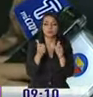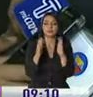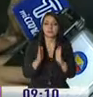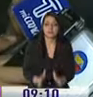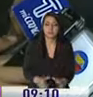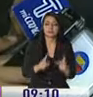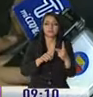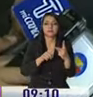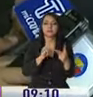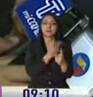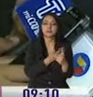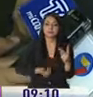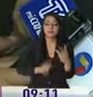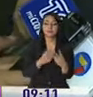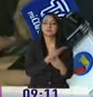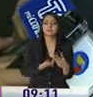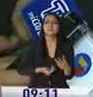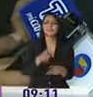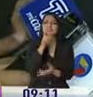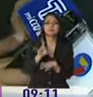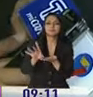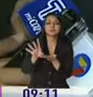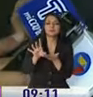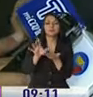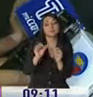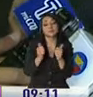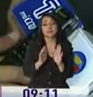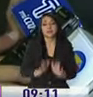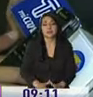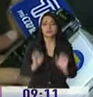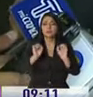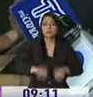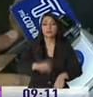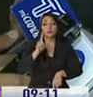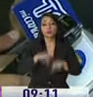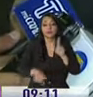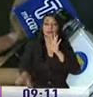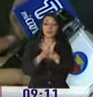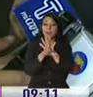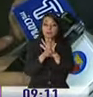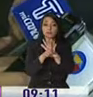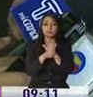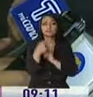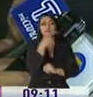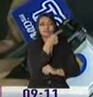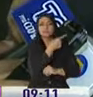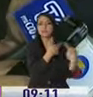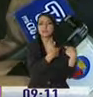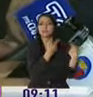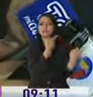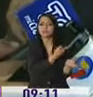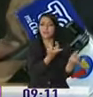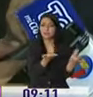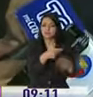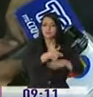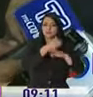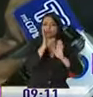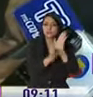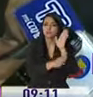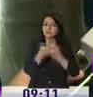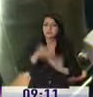un vicepresidente somos los asambleístas. No se puede mediante una ley dar esa competencia a la Corte